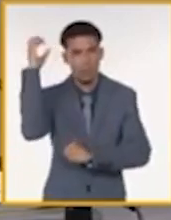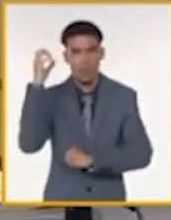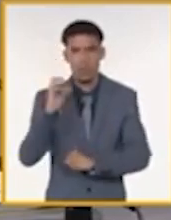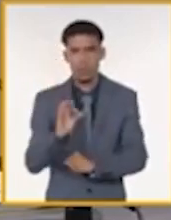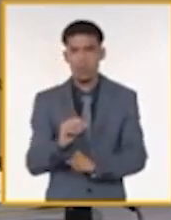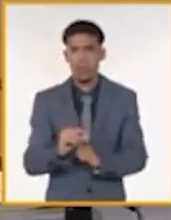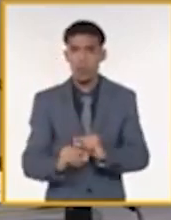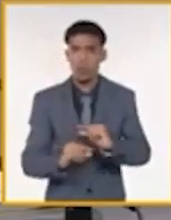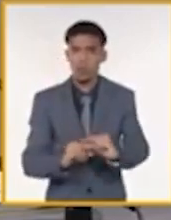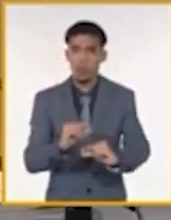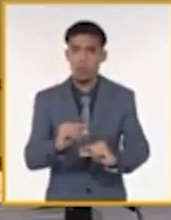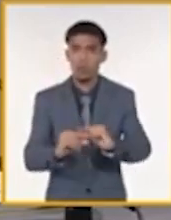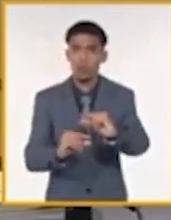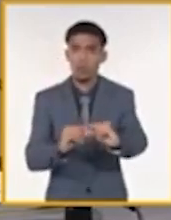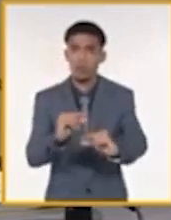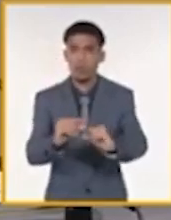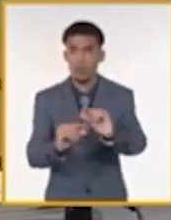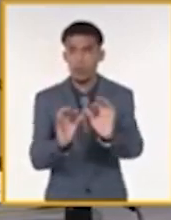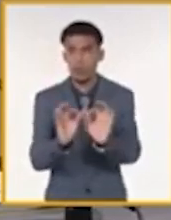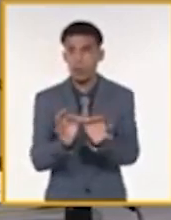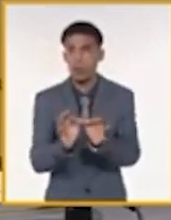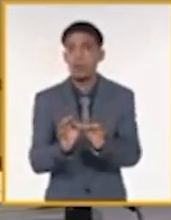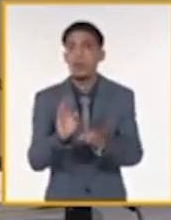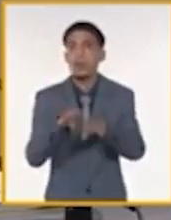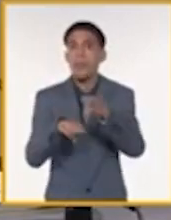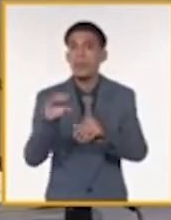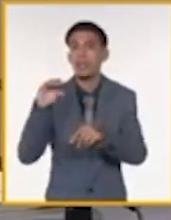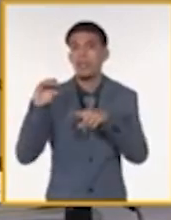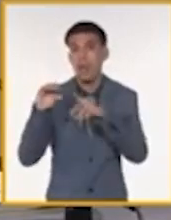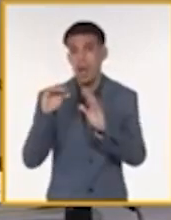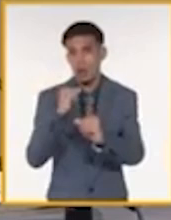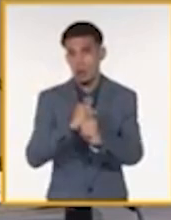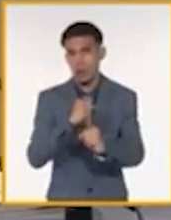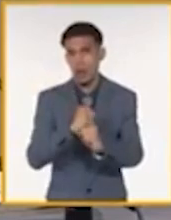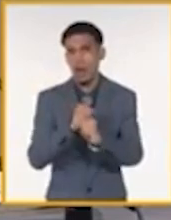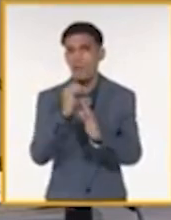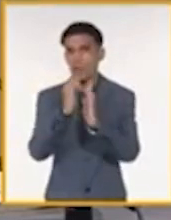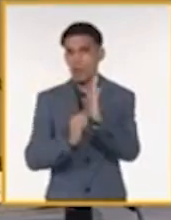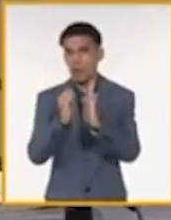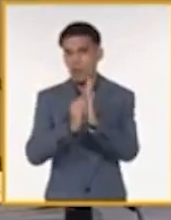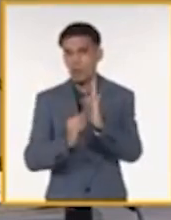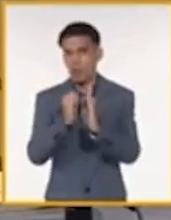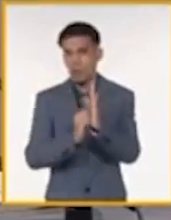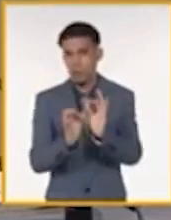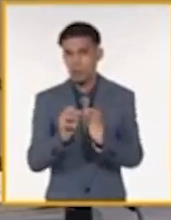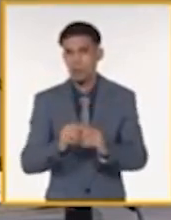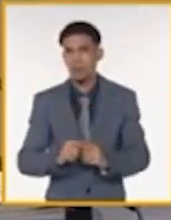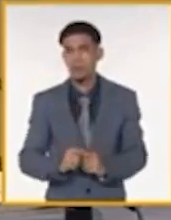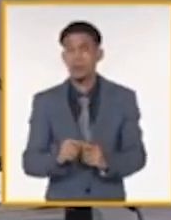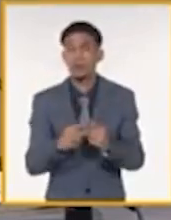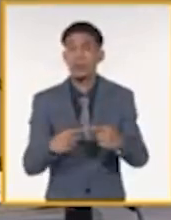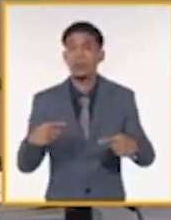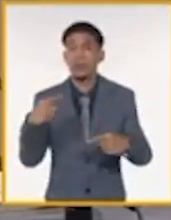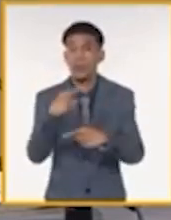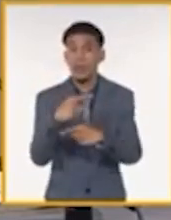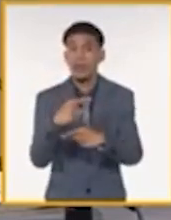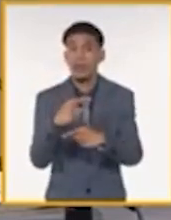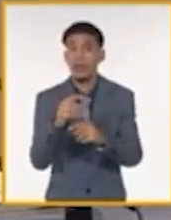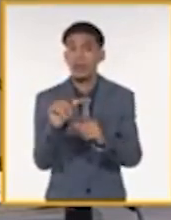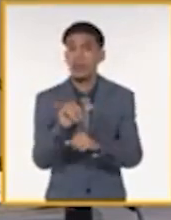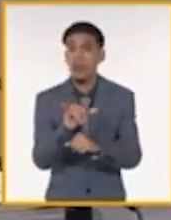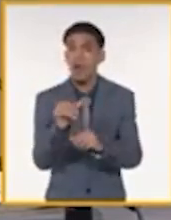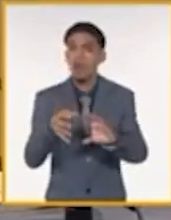progresiva adecuada precisamente a los niveles de salario pero que da la idea y acentúa ese principio que tenemos también en nuestros